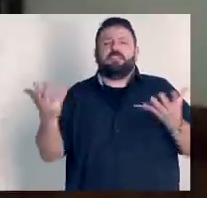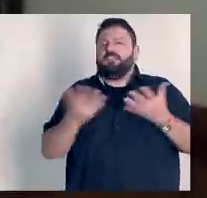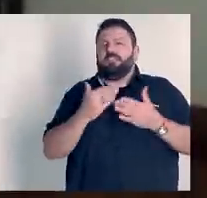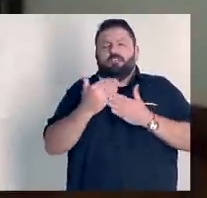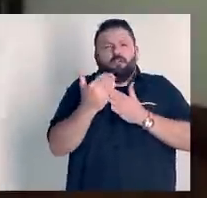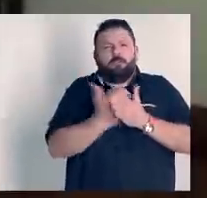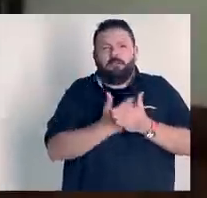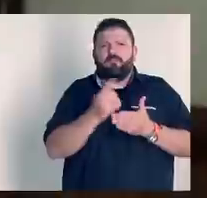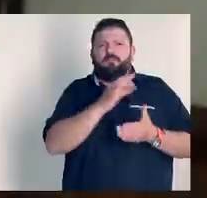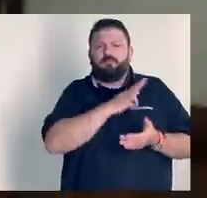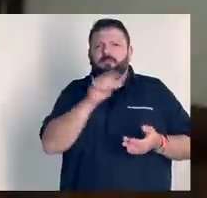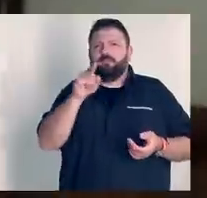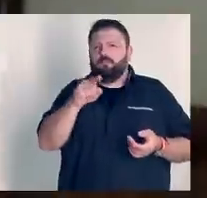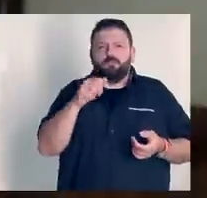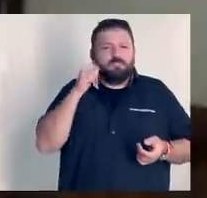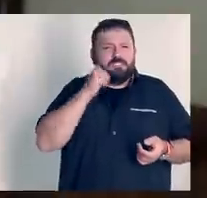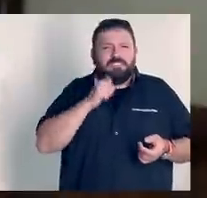pero tú